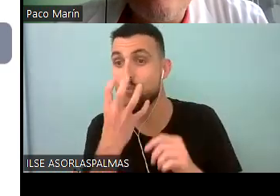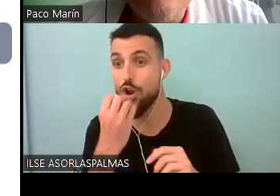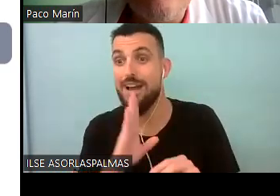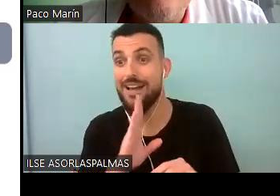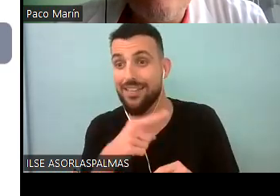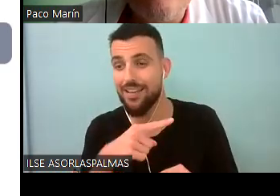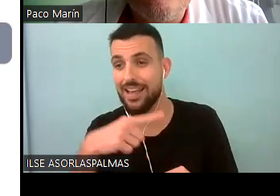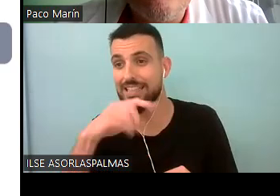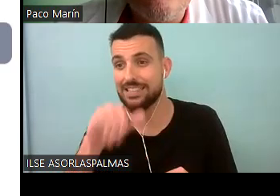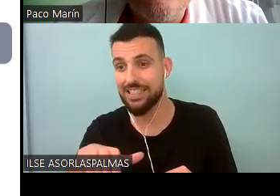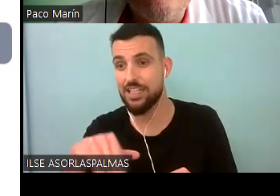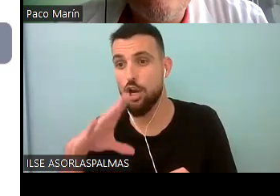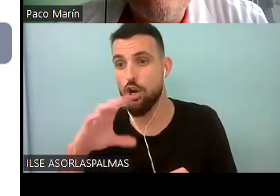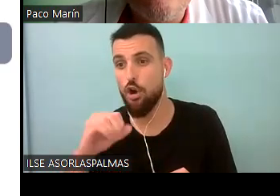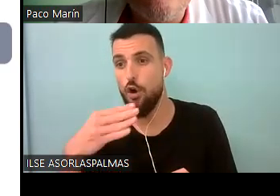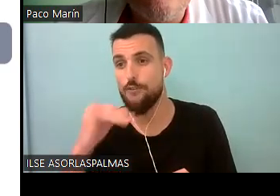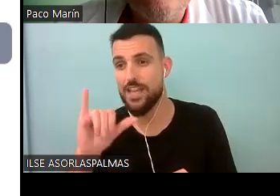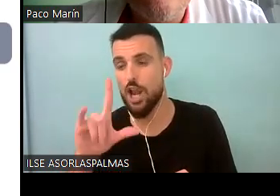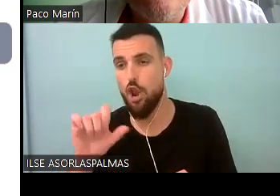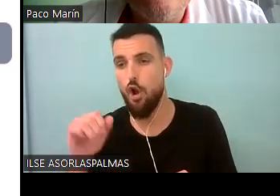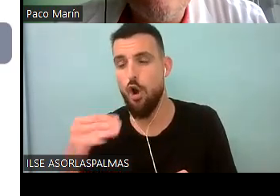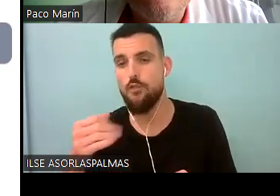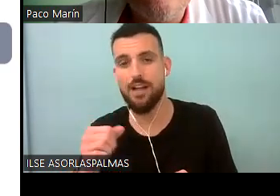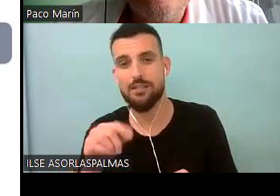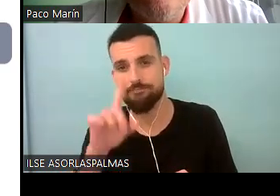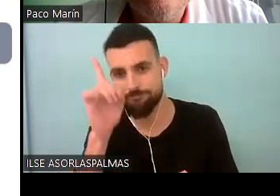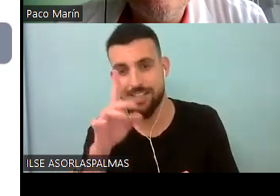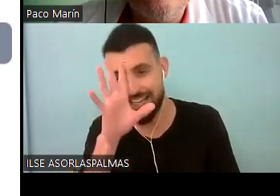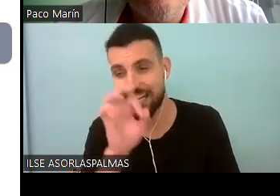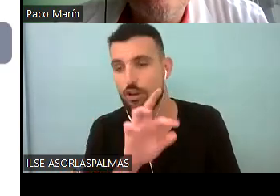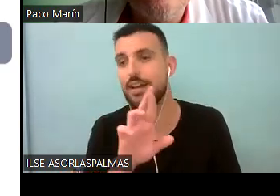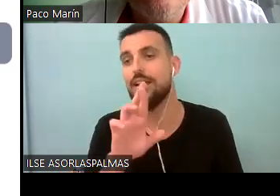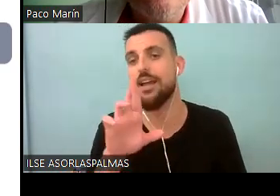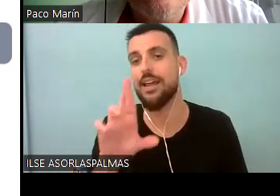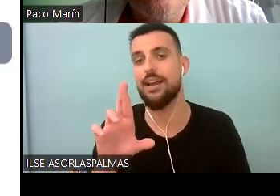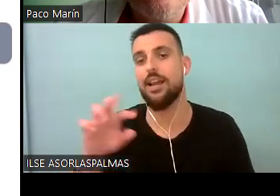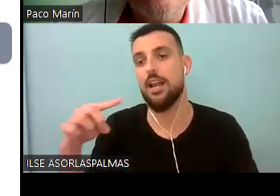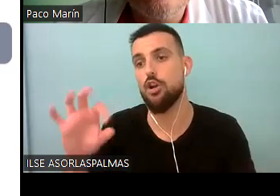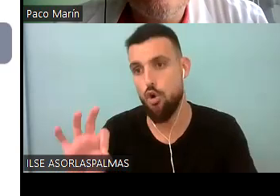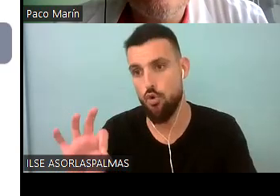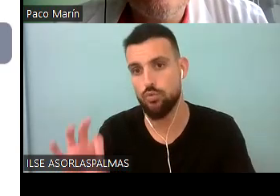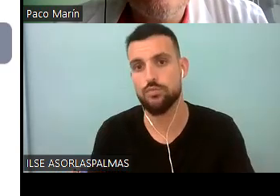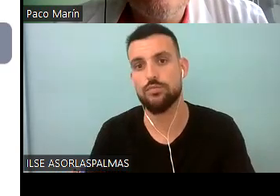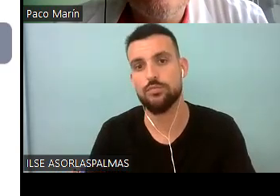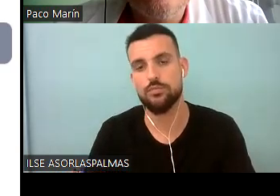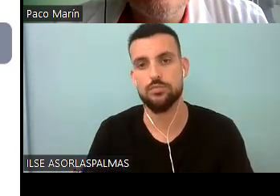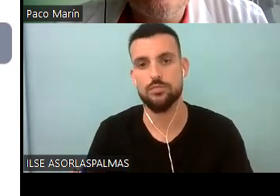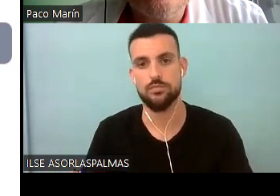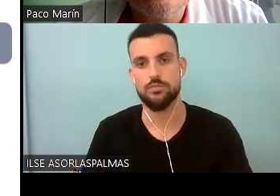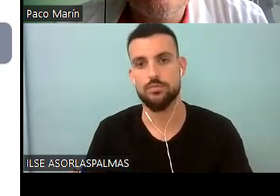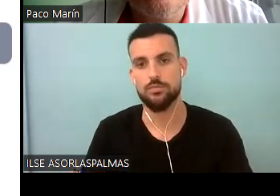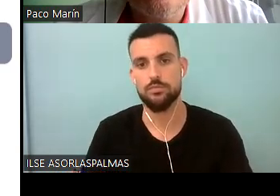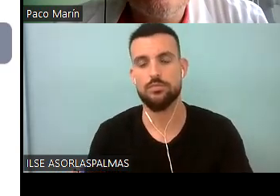No, el producto LR-Go, no sé a cuál se refiere en concreto, si a los 3 o a ver si lo responde